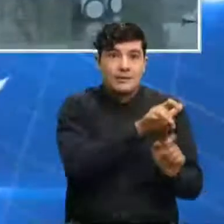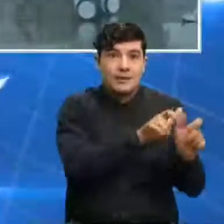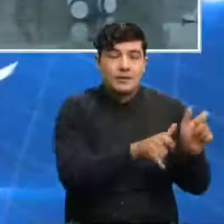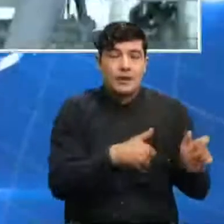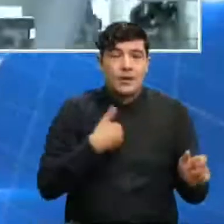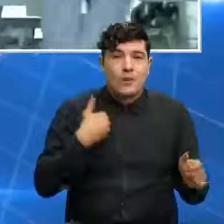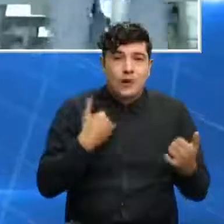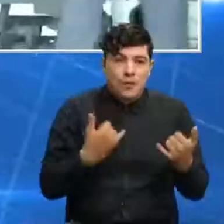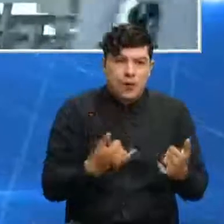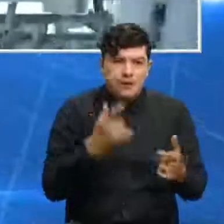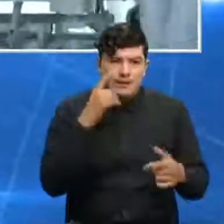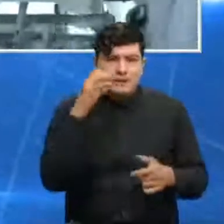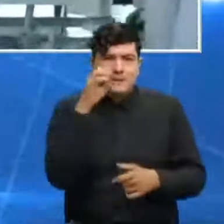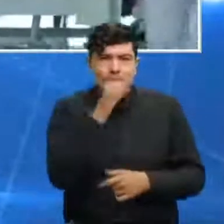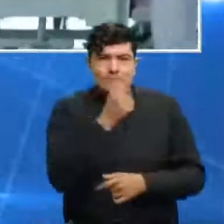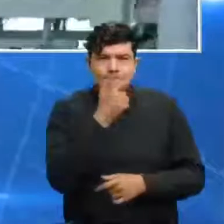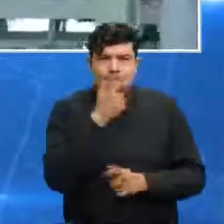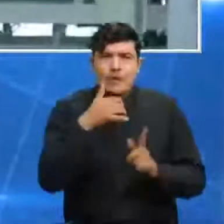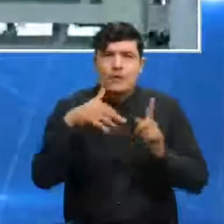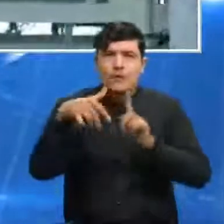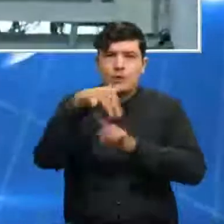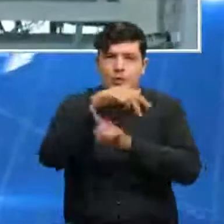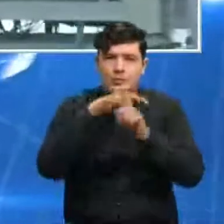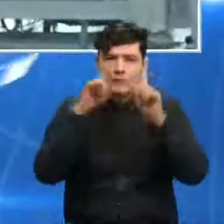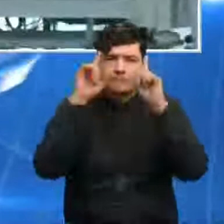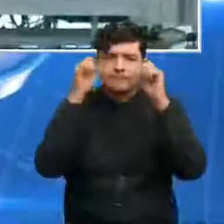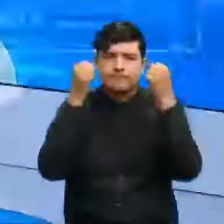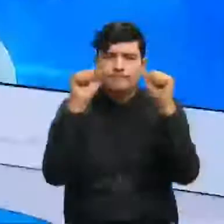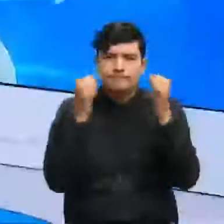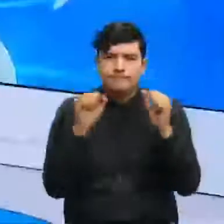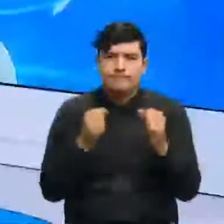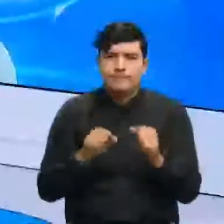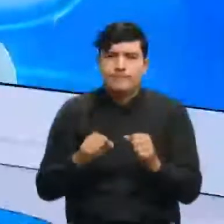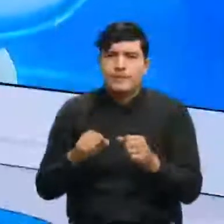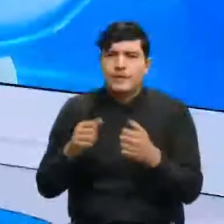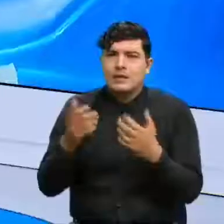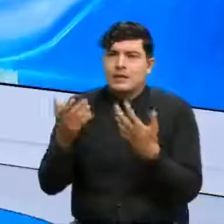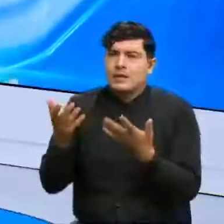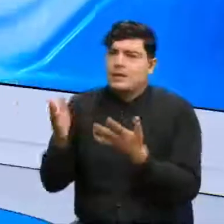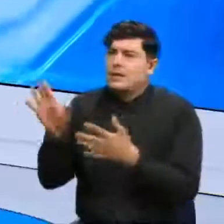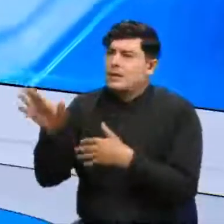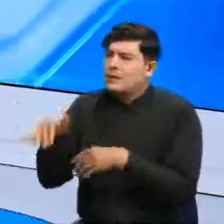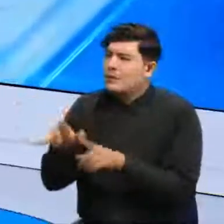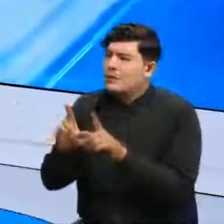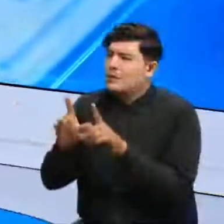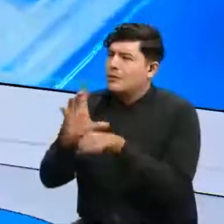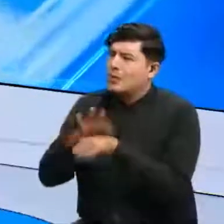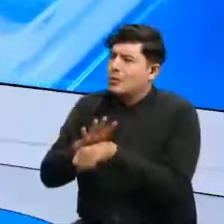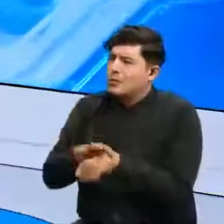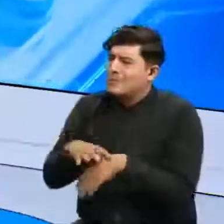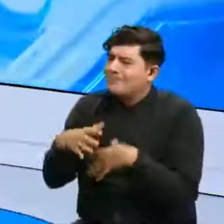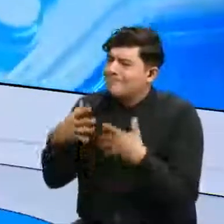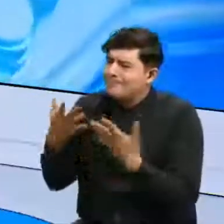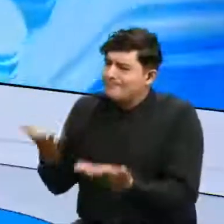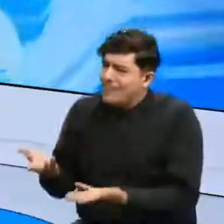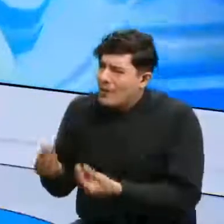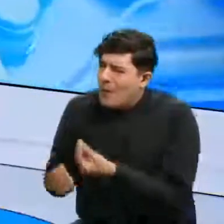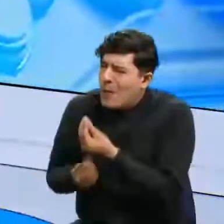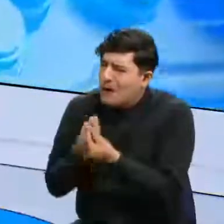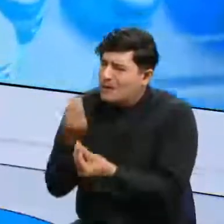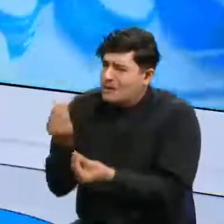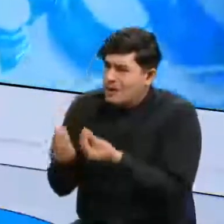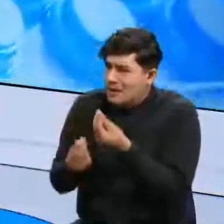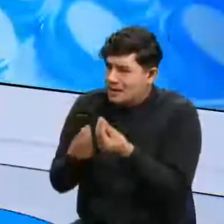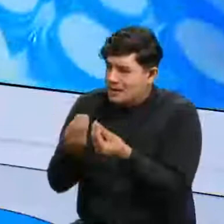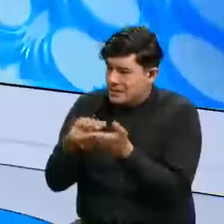que el panorama es absolutamente preocupante. Doctor, entonces, ¿qué hacer ante esta situación? ¿Hay que ordenar